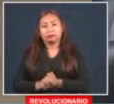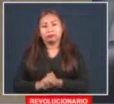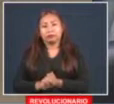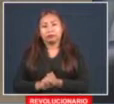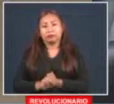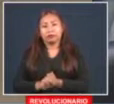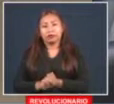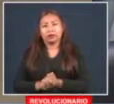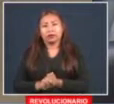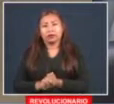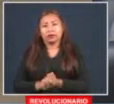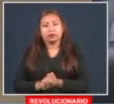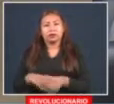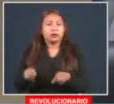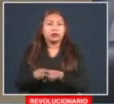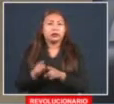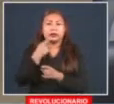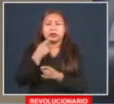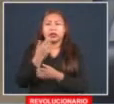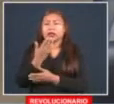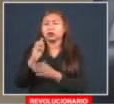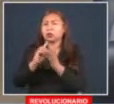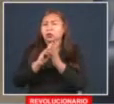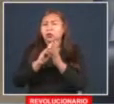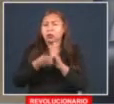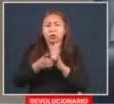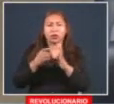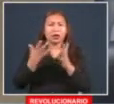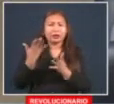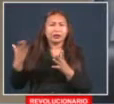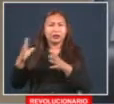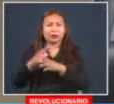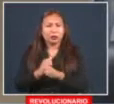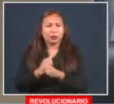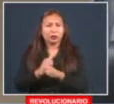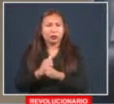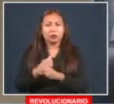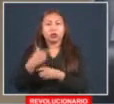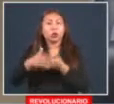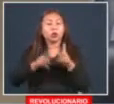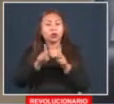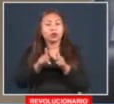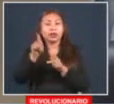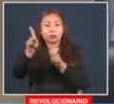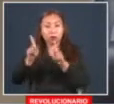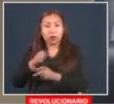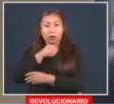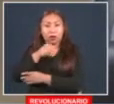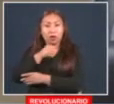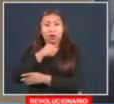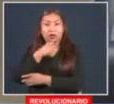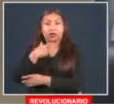Como en medio de un minuto pasan las cosas y un periodista que todos conocen sale